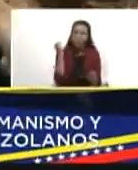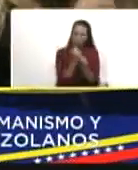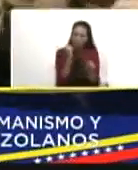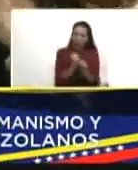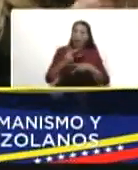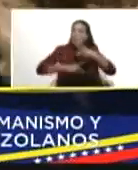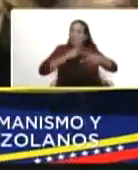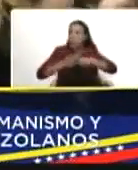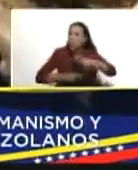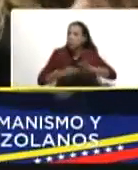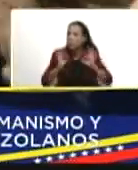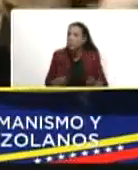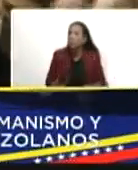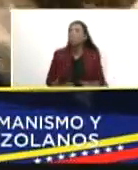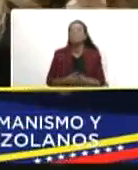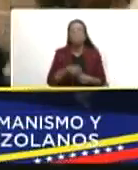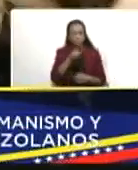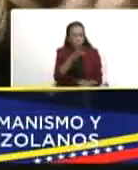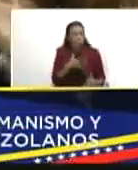la